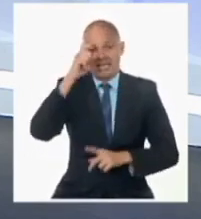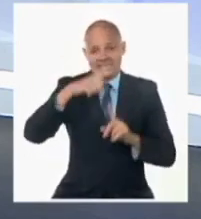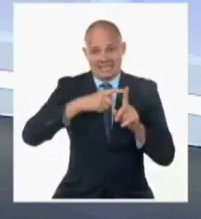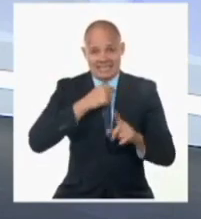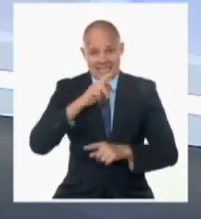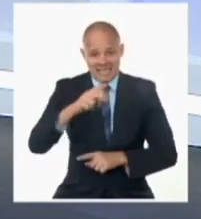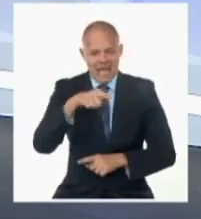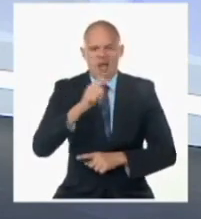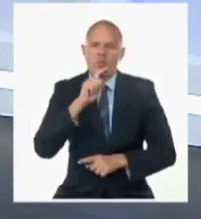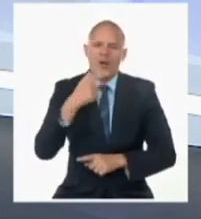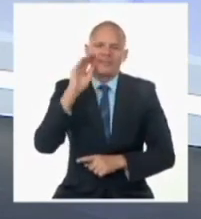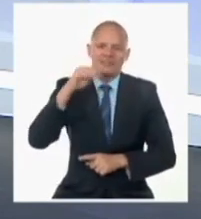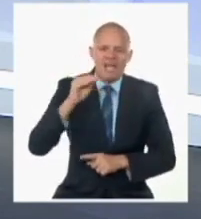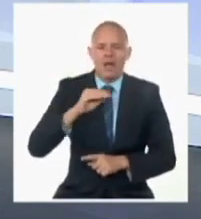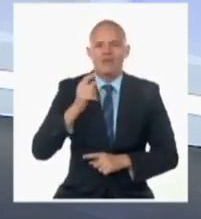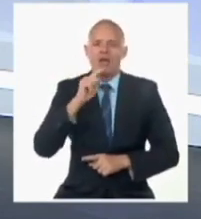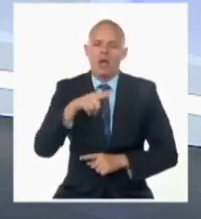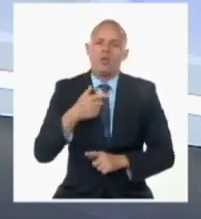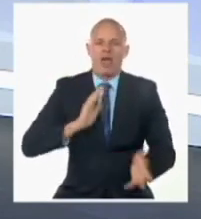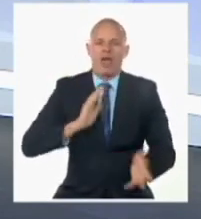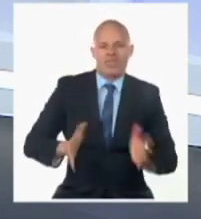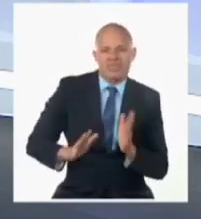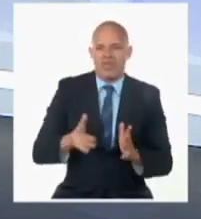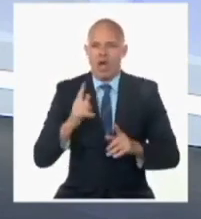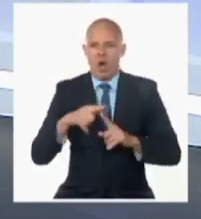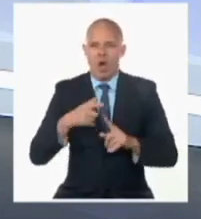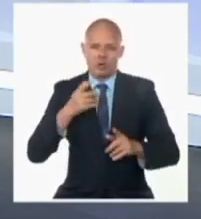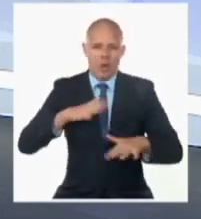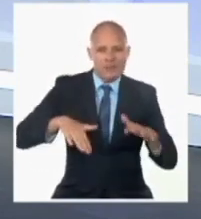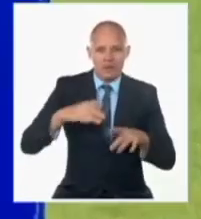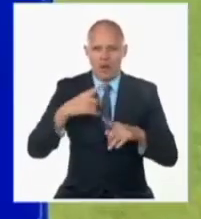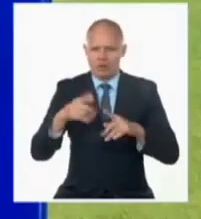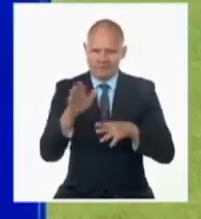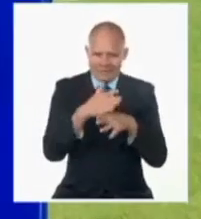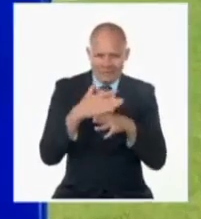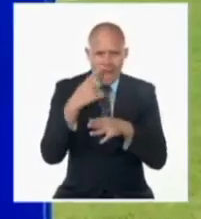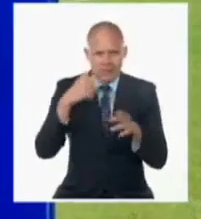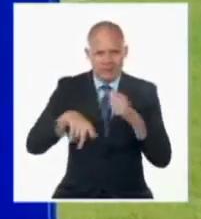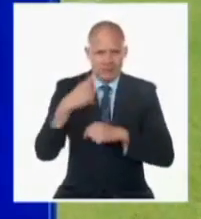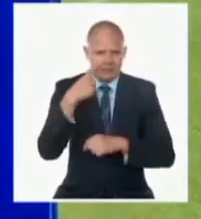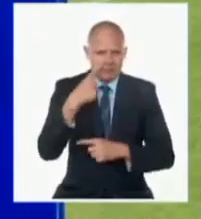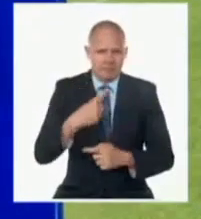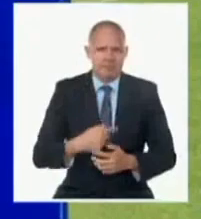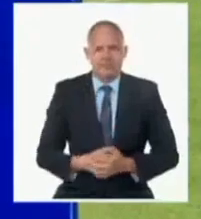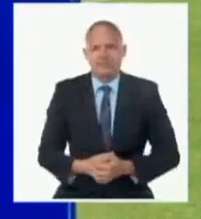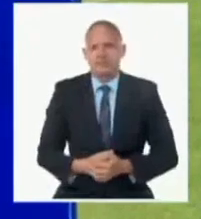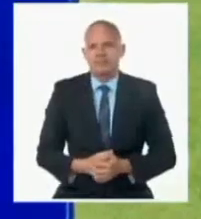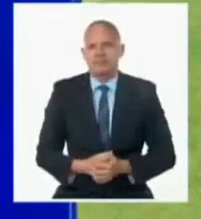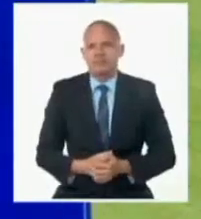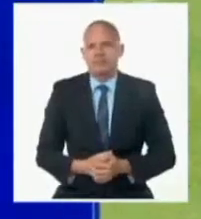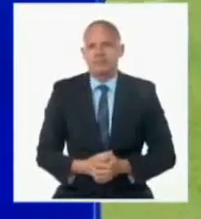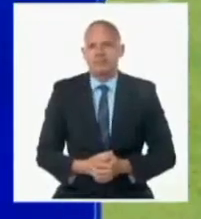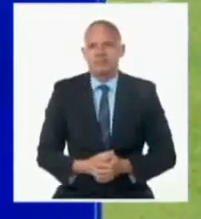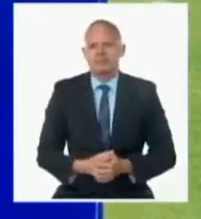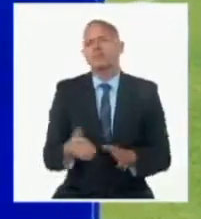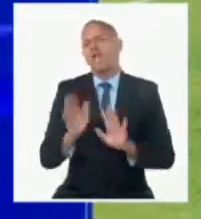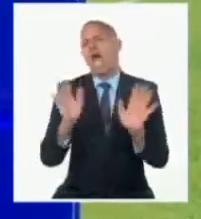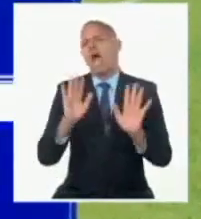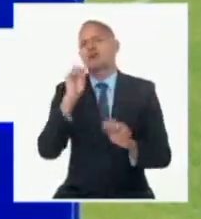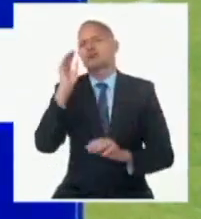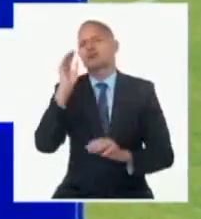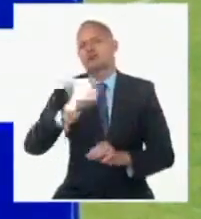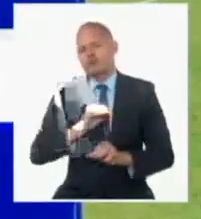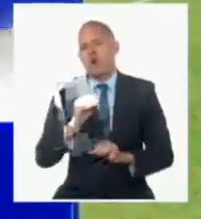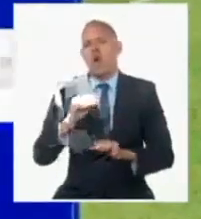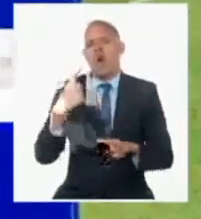su presea de bronce. El colega Michael Martín nos envió sus declaraciones. Ya sabía que después de la esgrima podía